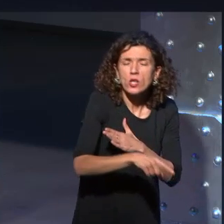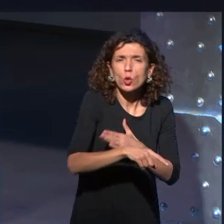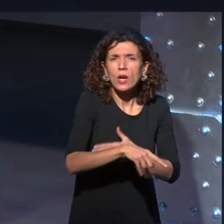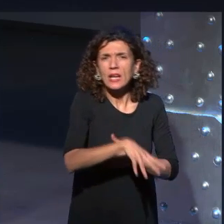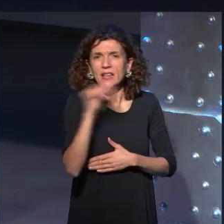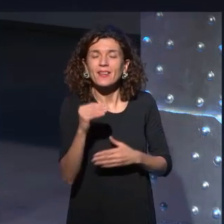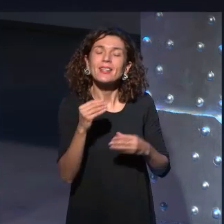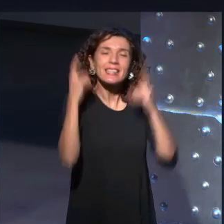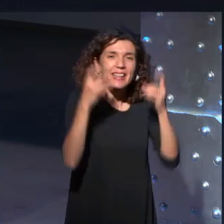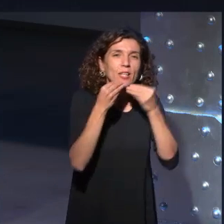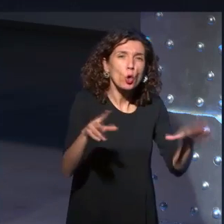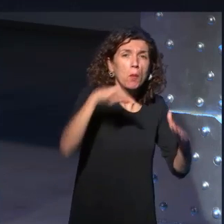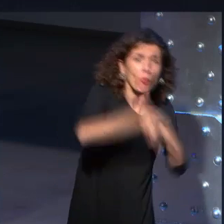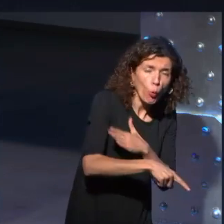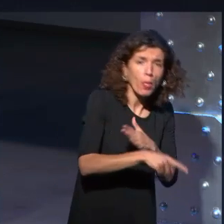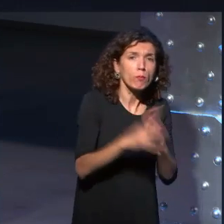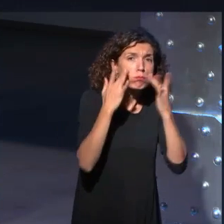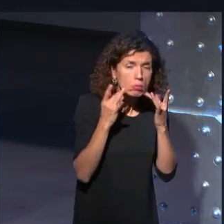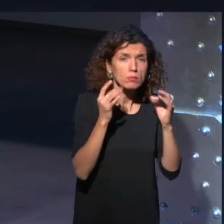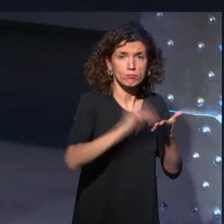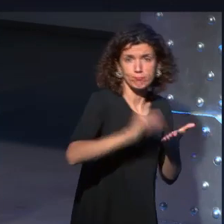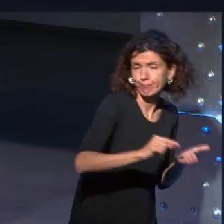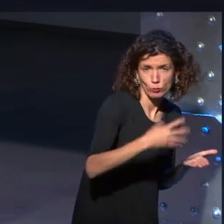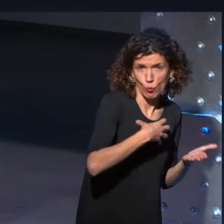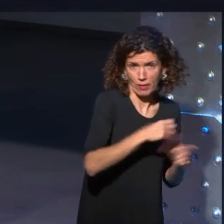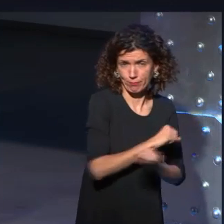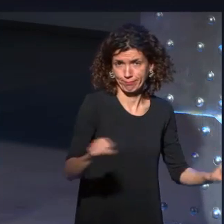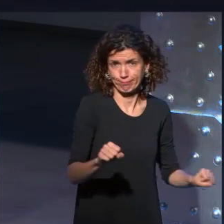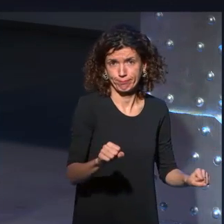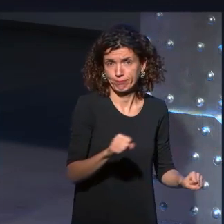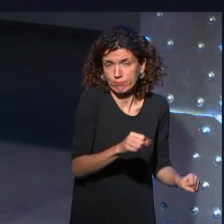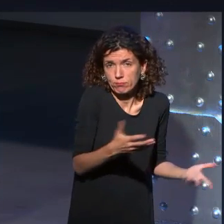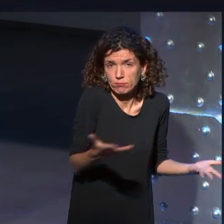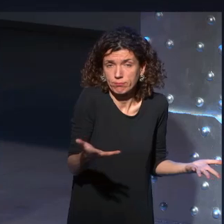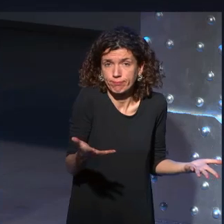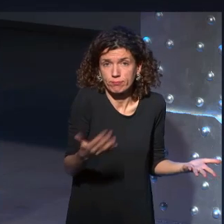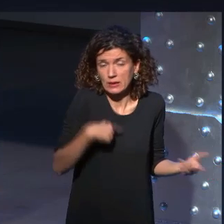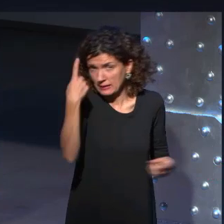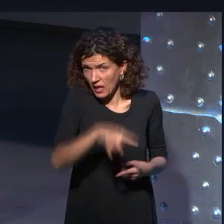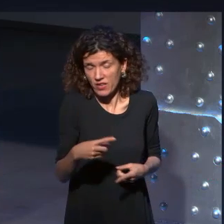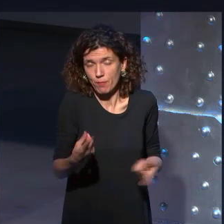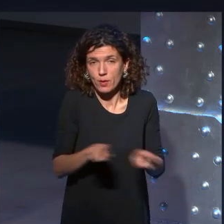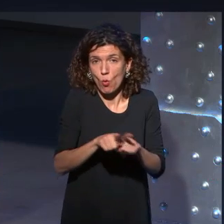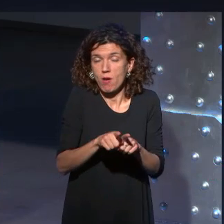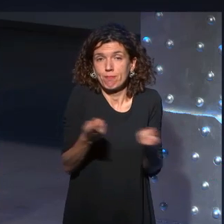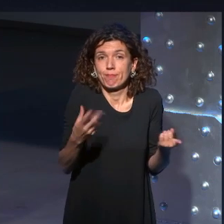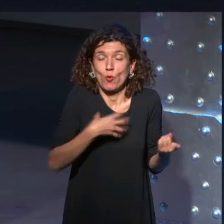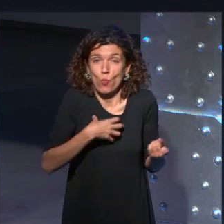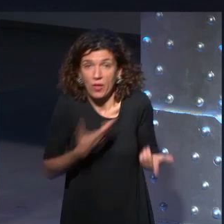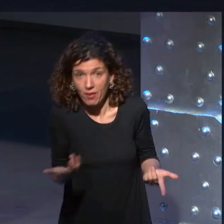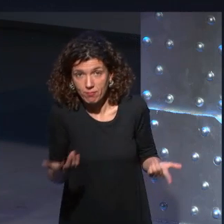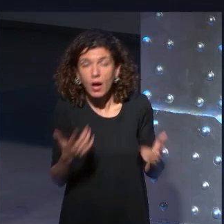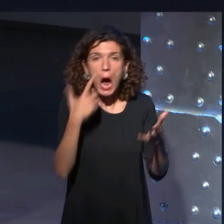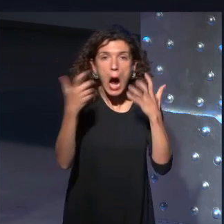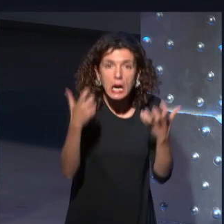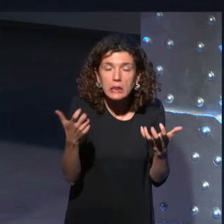Pero tratar de escribir una historia profunda per se no se puede. No, tú lo sabes, no hay voluntad en el